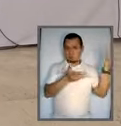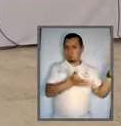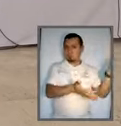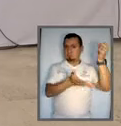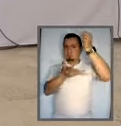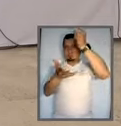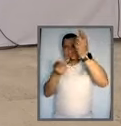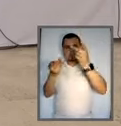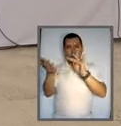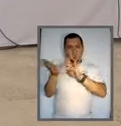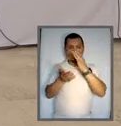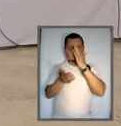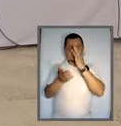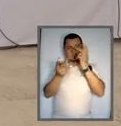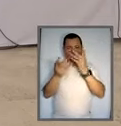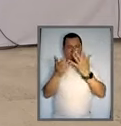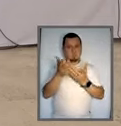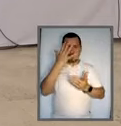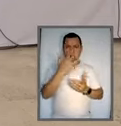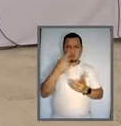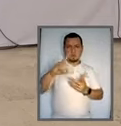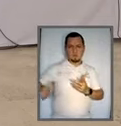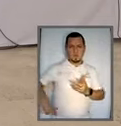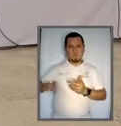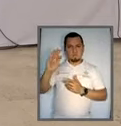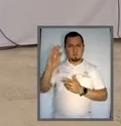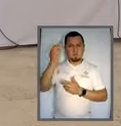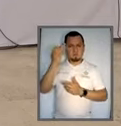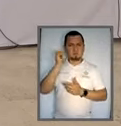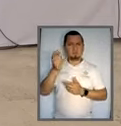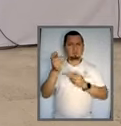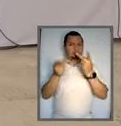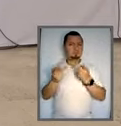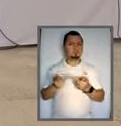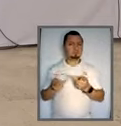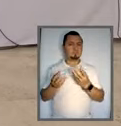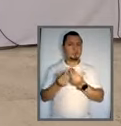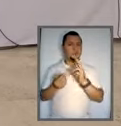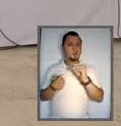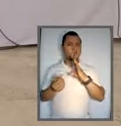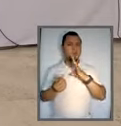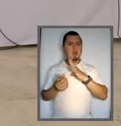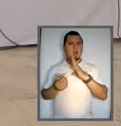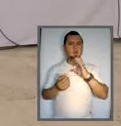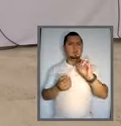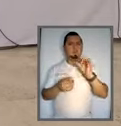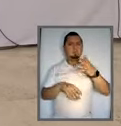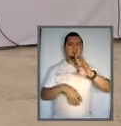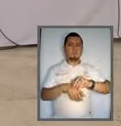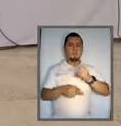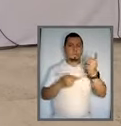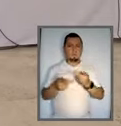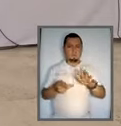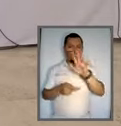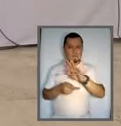donado, considerando la postura que ha tomado al respecto el gobierno federal, en el sentido de que no tienen la autorización de Coprisjal y que no